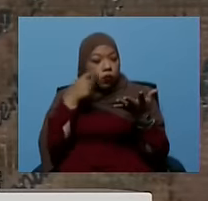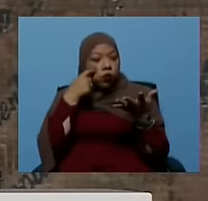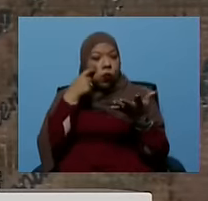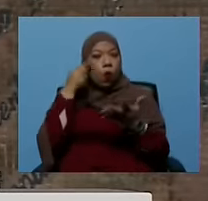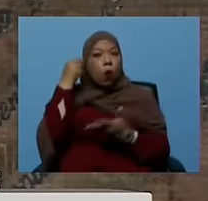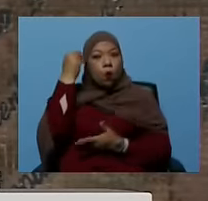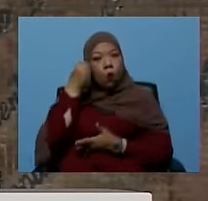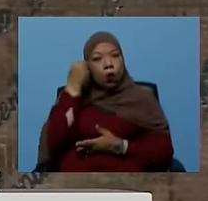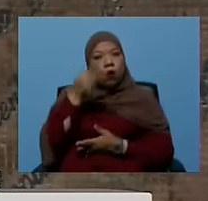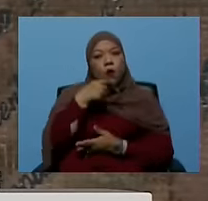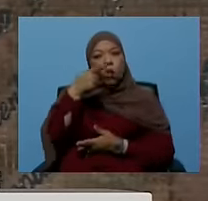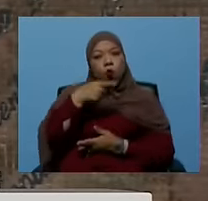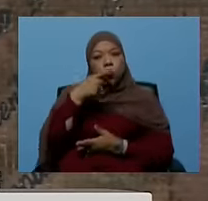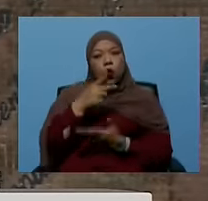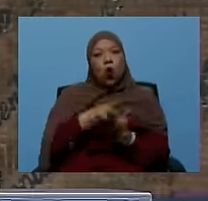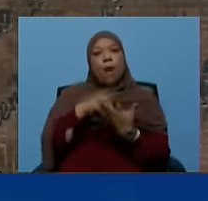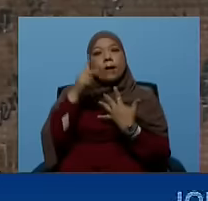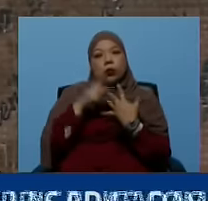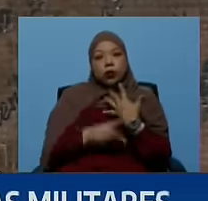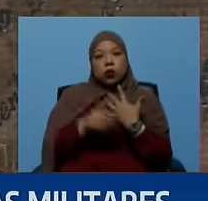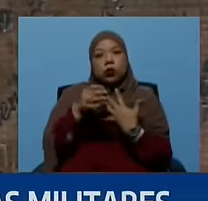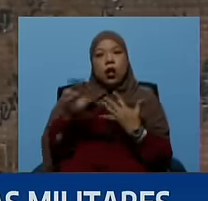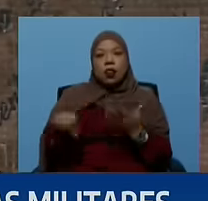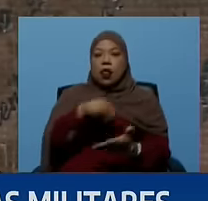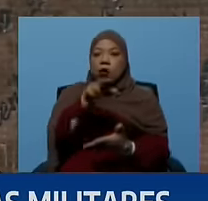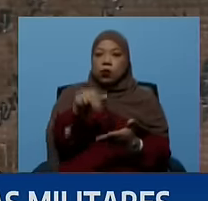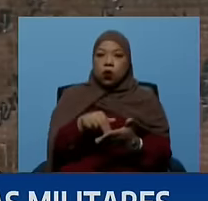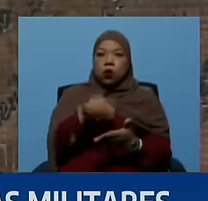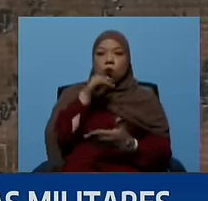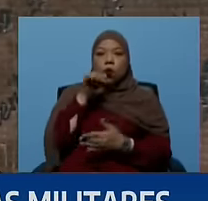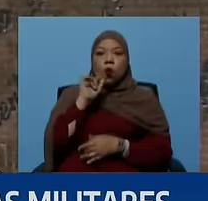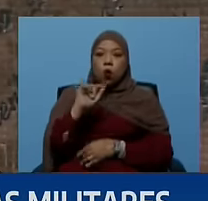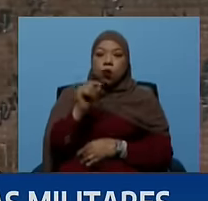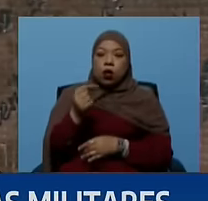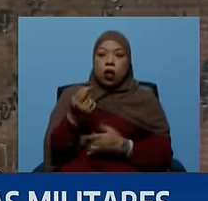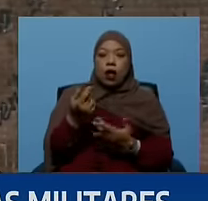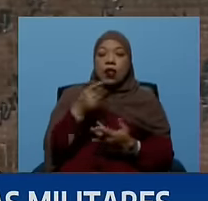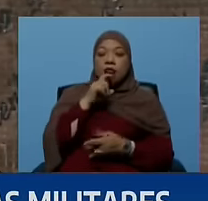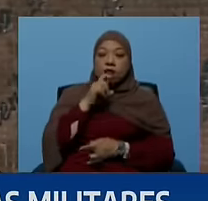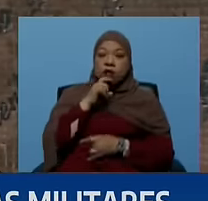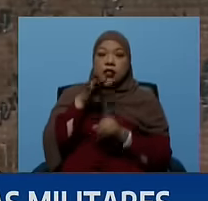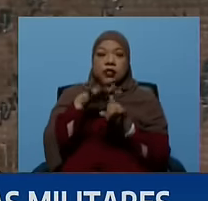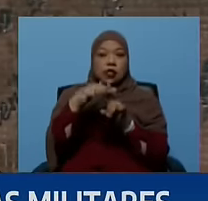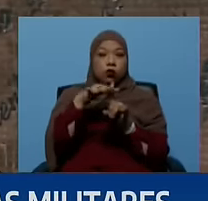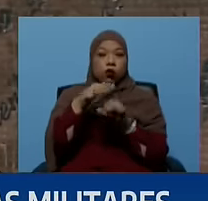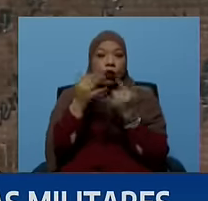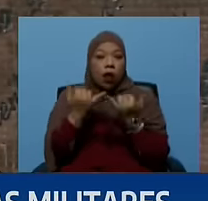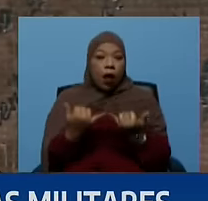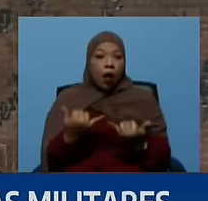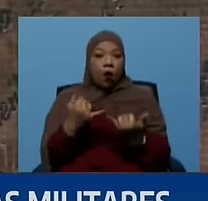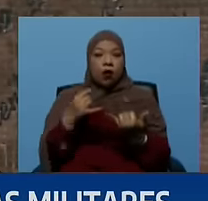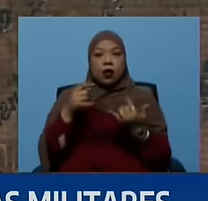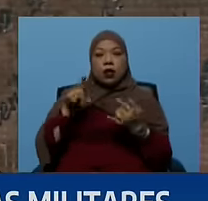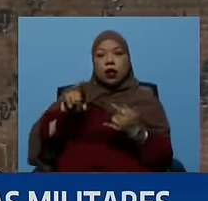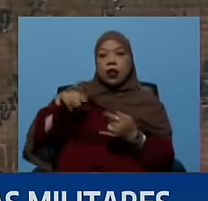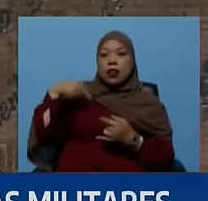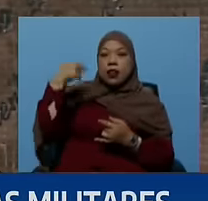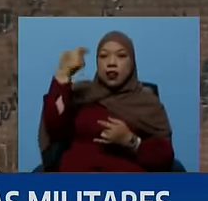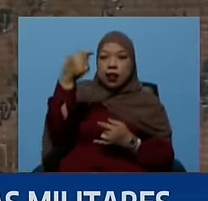políticas y de los proyectos nacionales marca un antes y un después es un